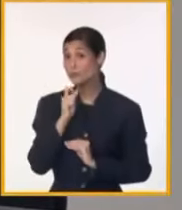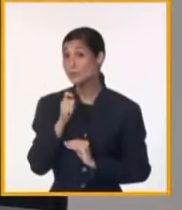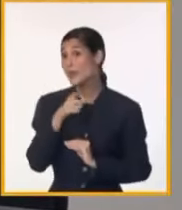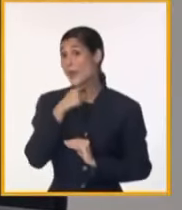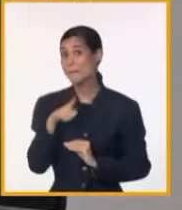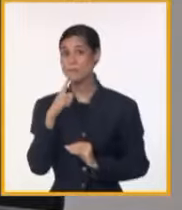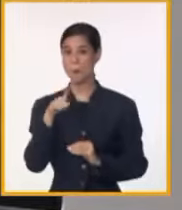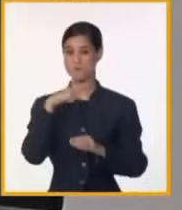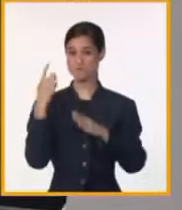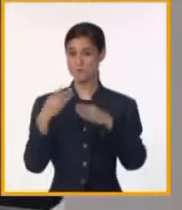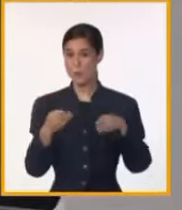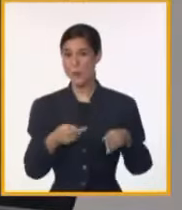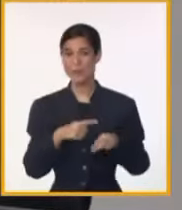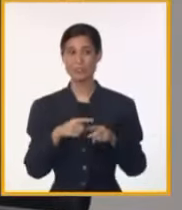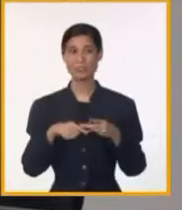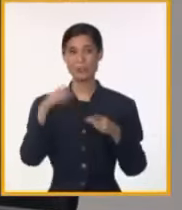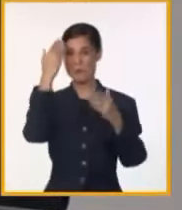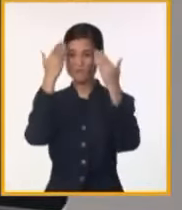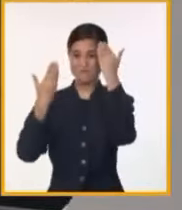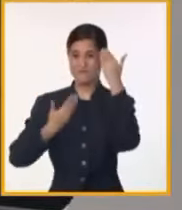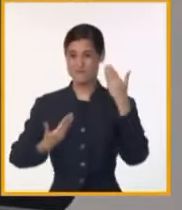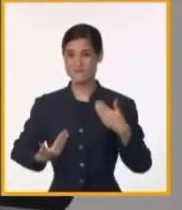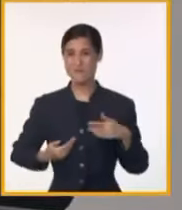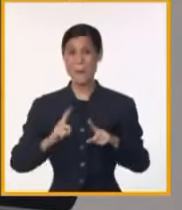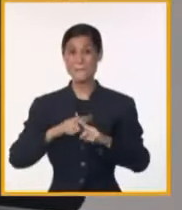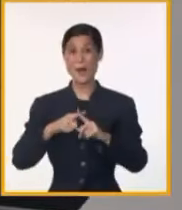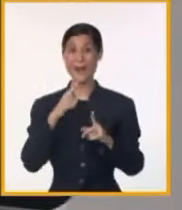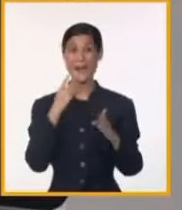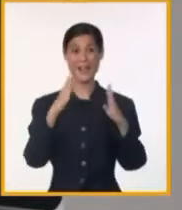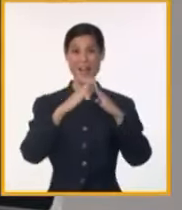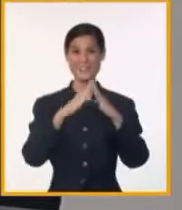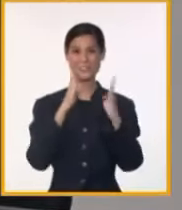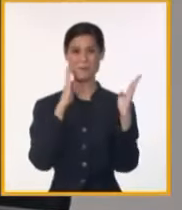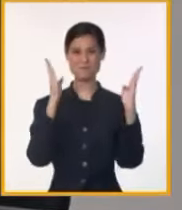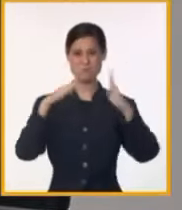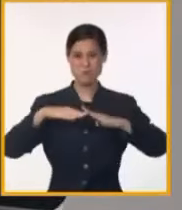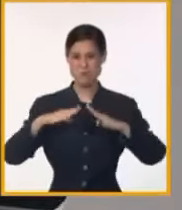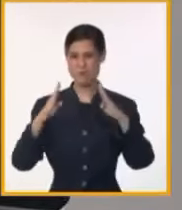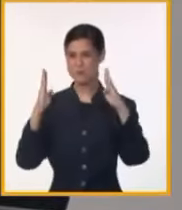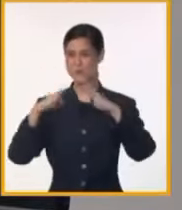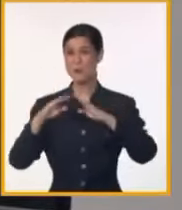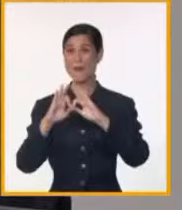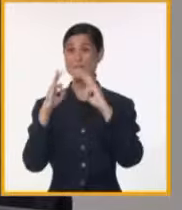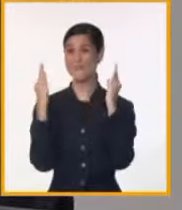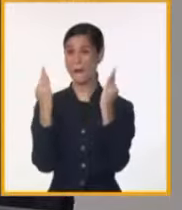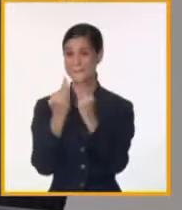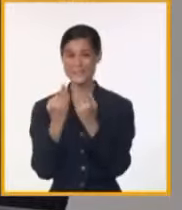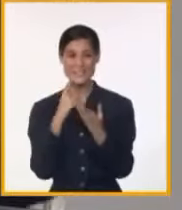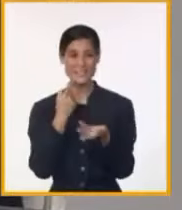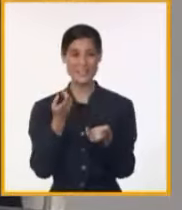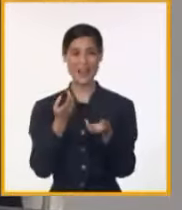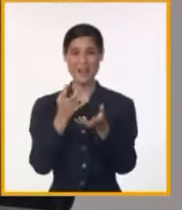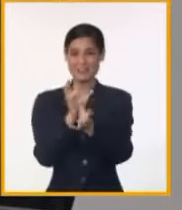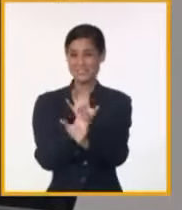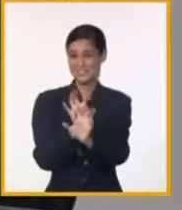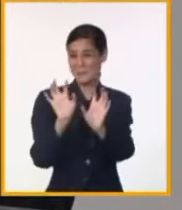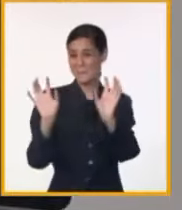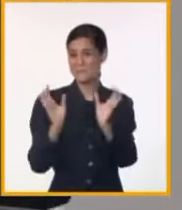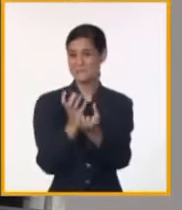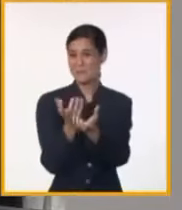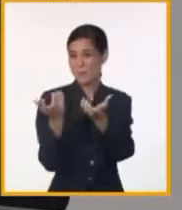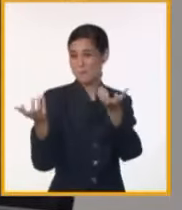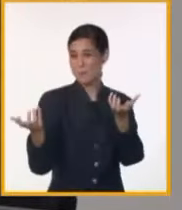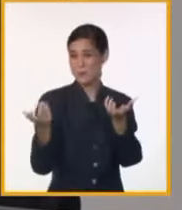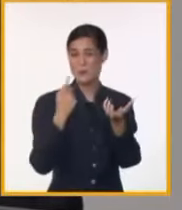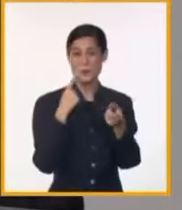los y todas las los hogares destruidos Y todas las familias dispersas por el mundo hay palestinos en el mundo entero hay tantos hay